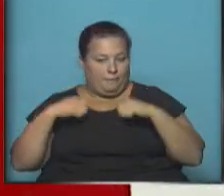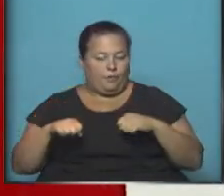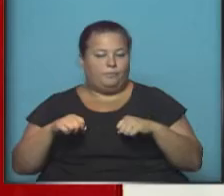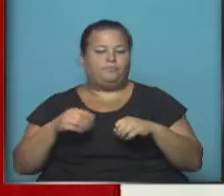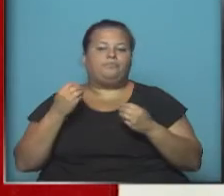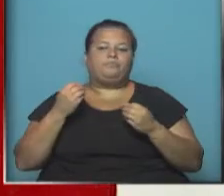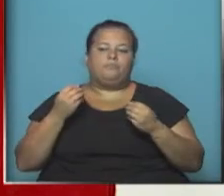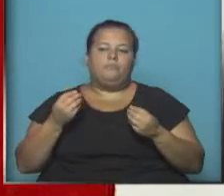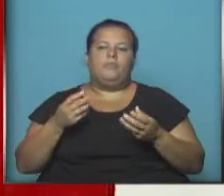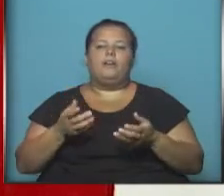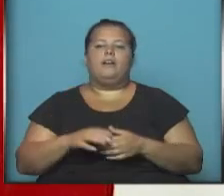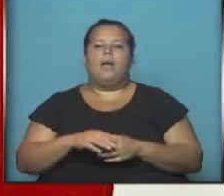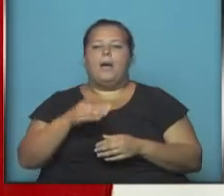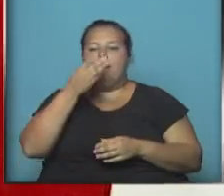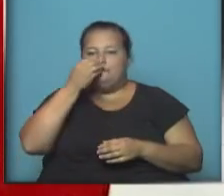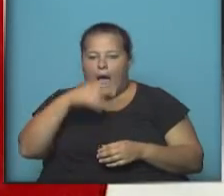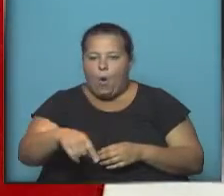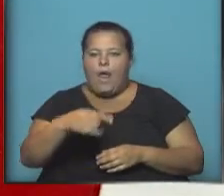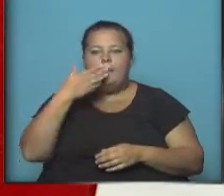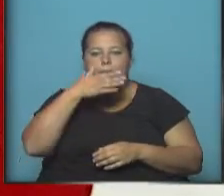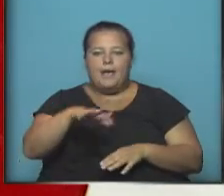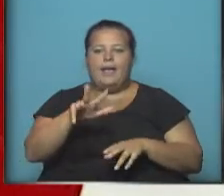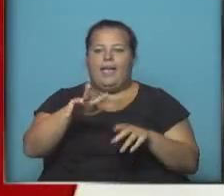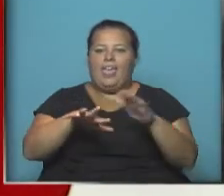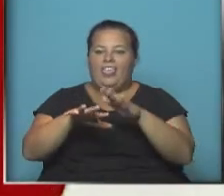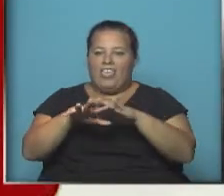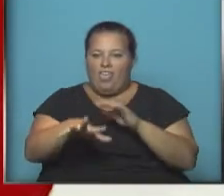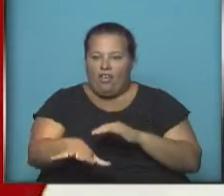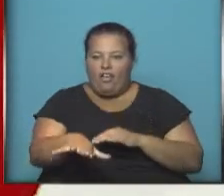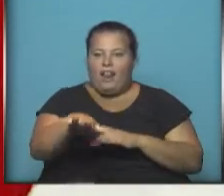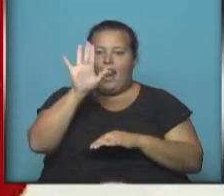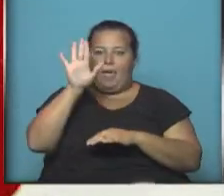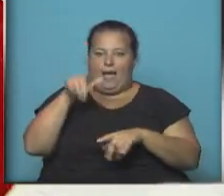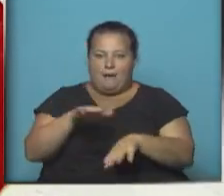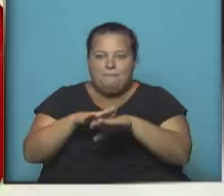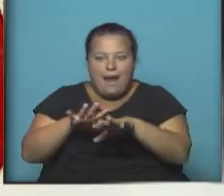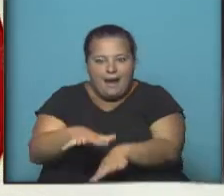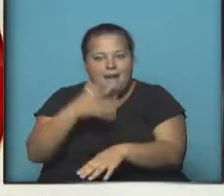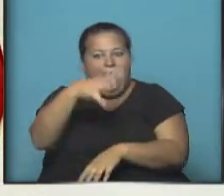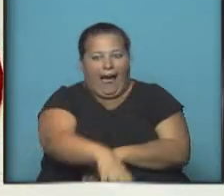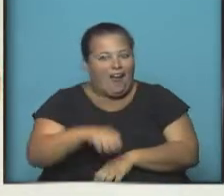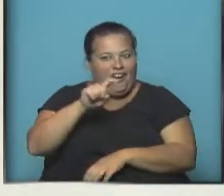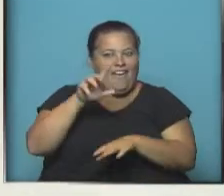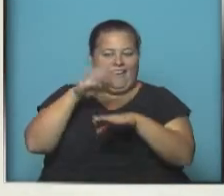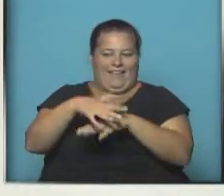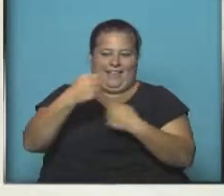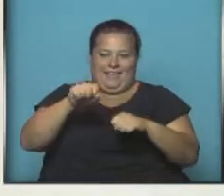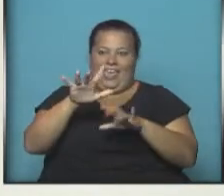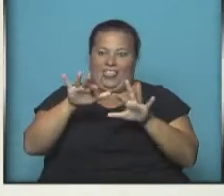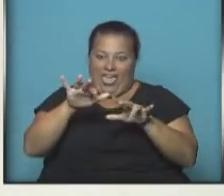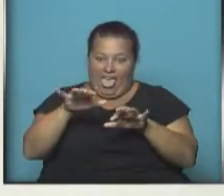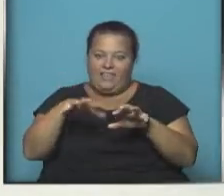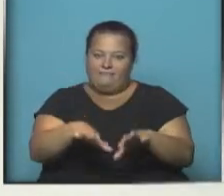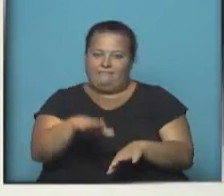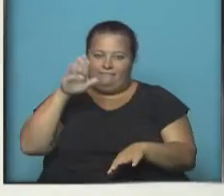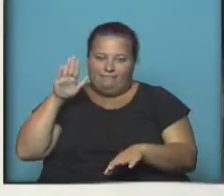tratar de levantar un pañuelo, un repasador con los dedos del pie. O sea, eso pone en ejercicio tanto los dedos como